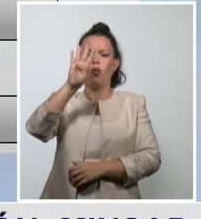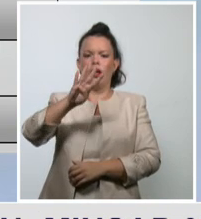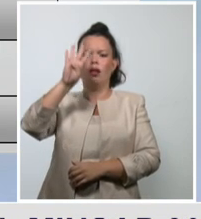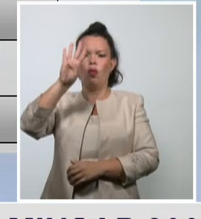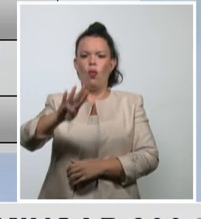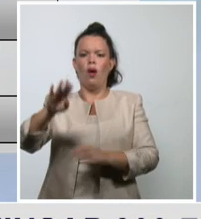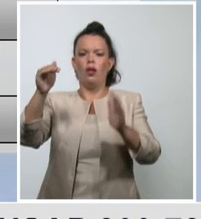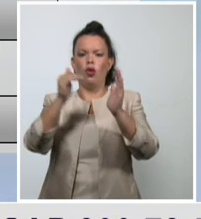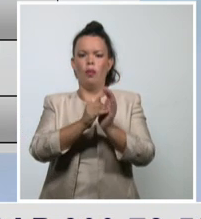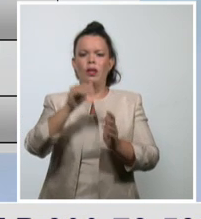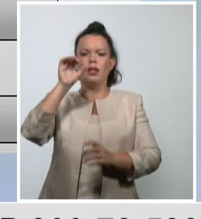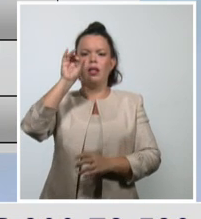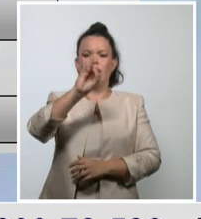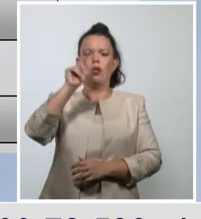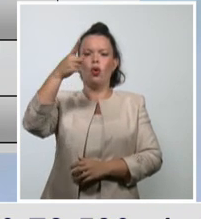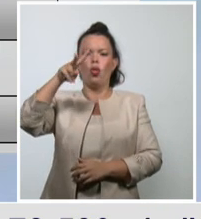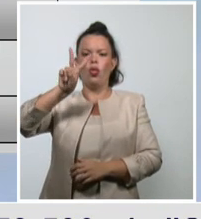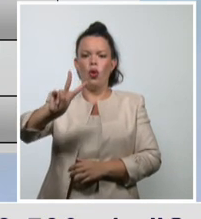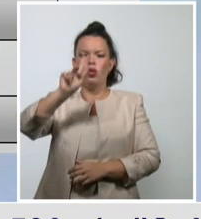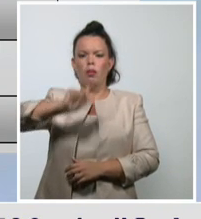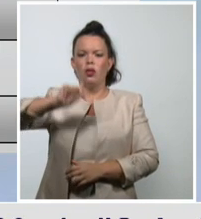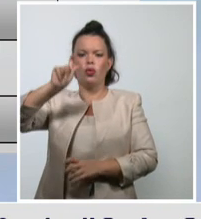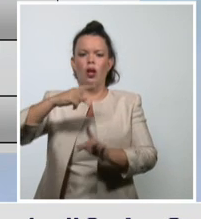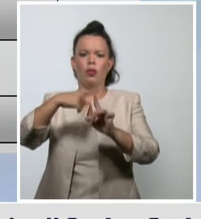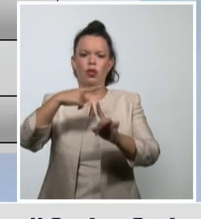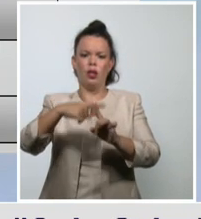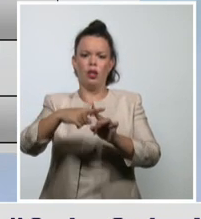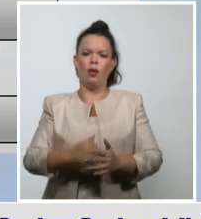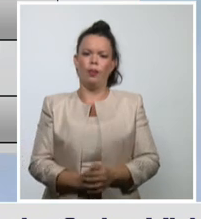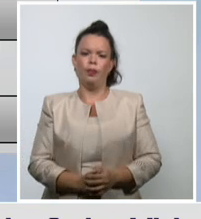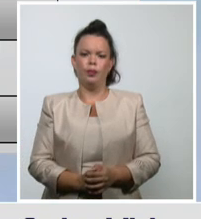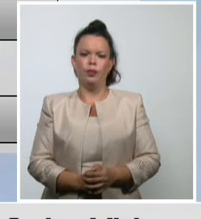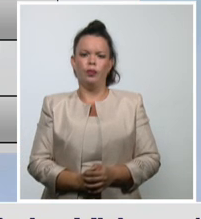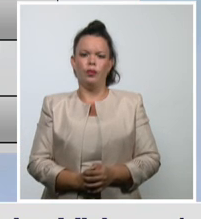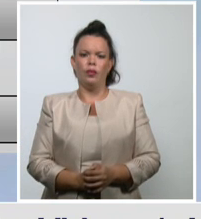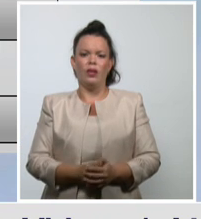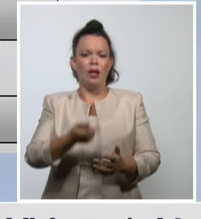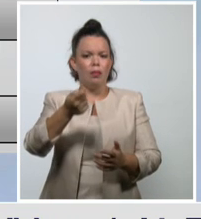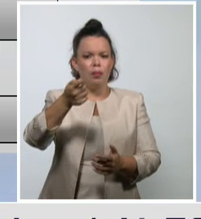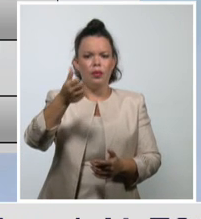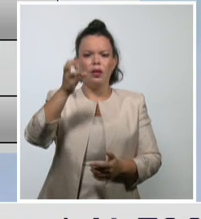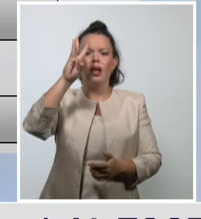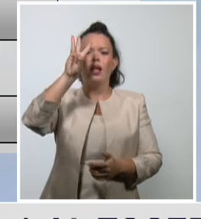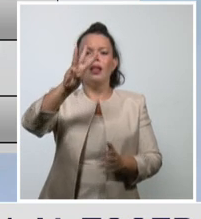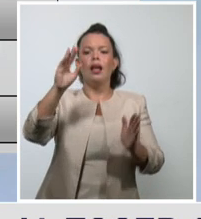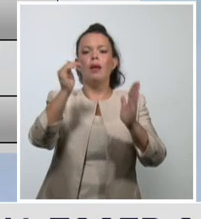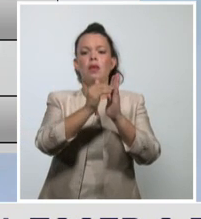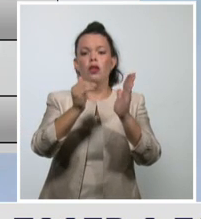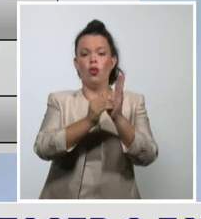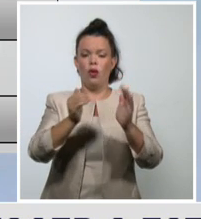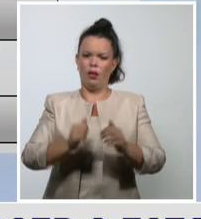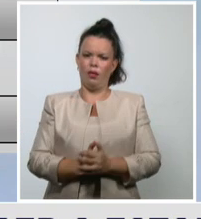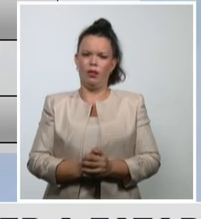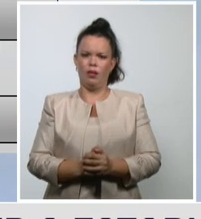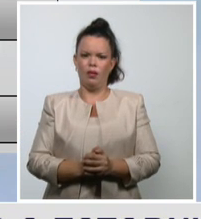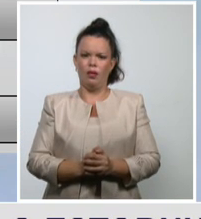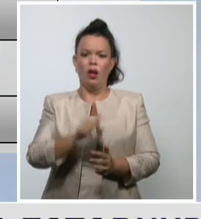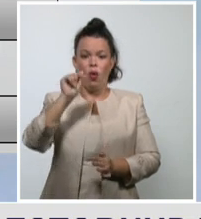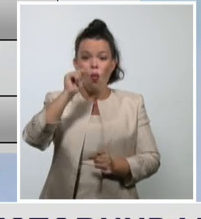2.844.712 casos confirmados. O sea, estamos llegando prácticamente a los 3 millones. En un solo día se